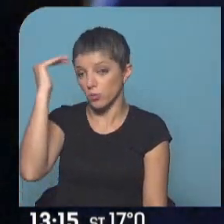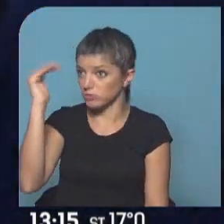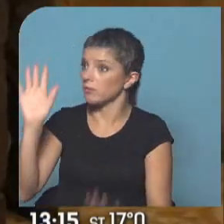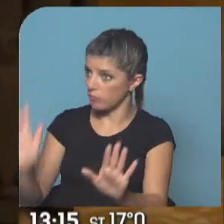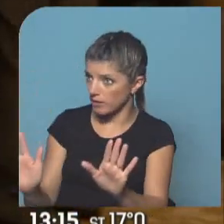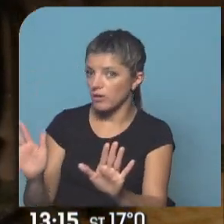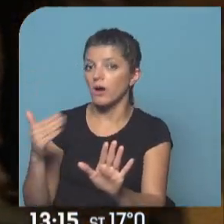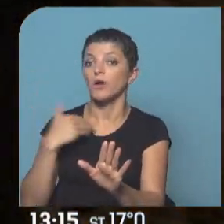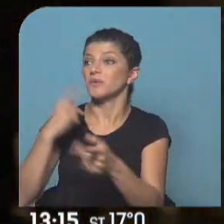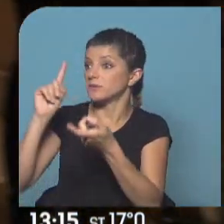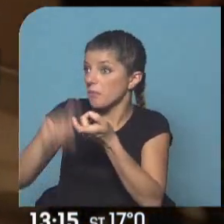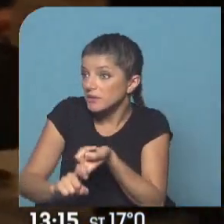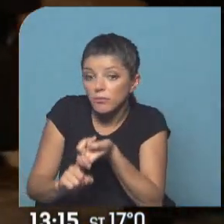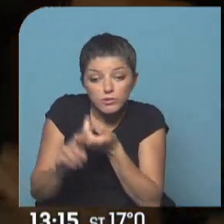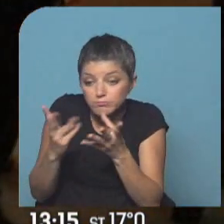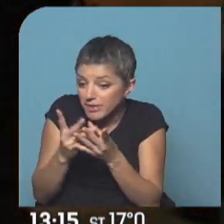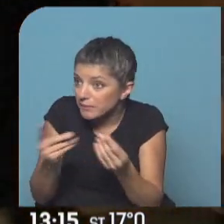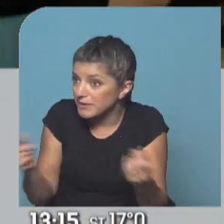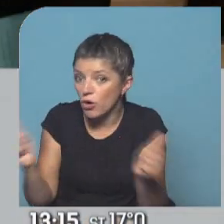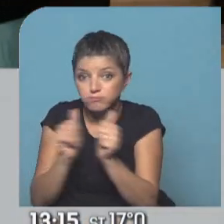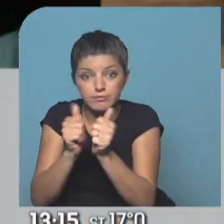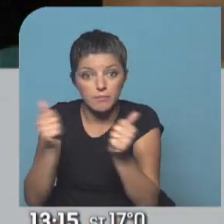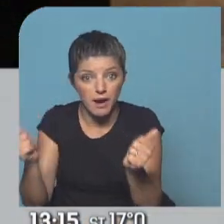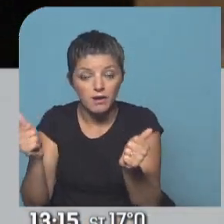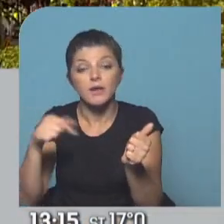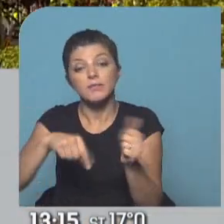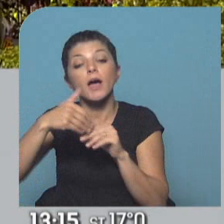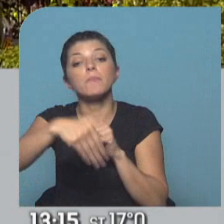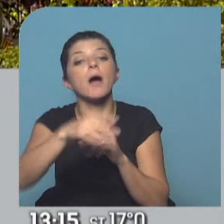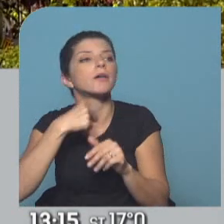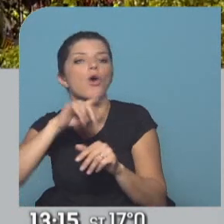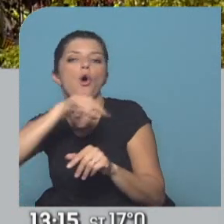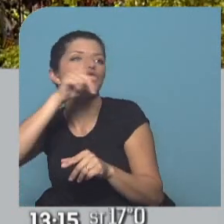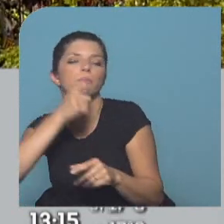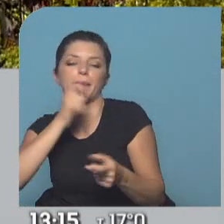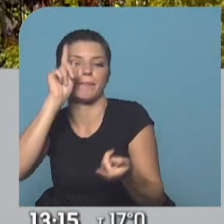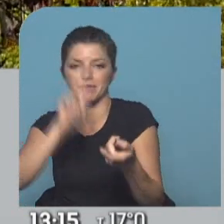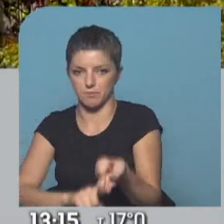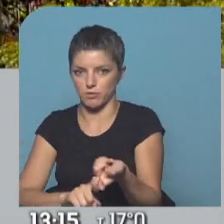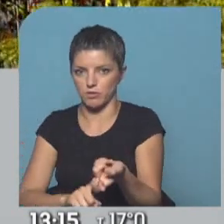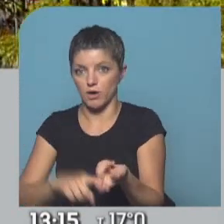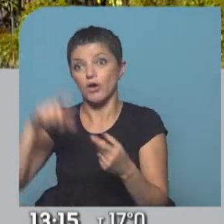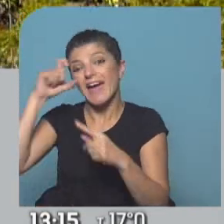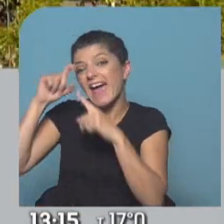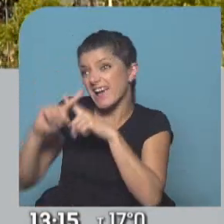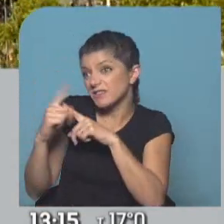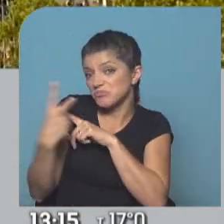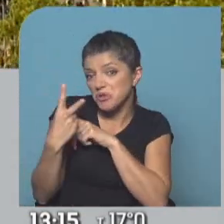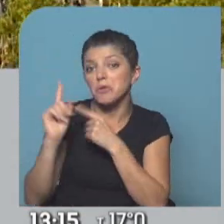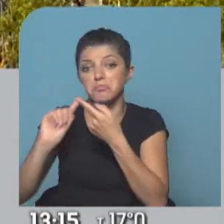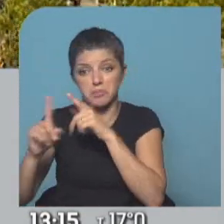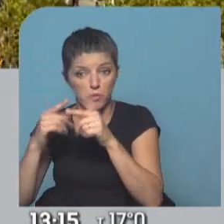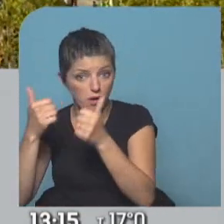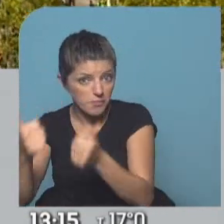hasta acá en nuestra relación matrimonial y de acá en más quiero tener otra relación. Seremos ex, que nos vamos a llevar bien